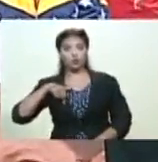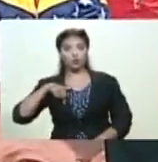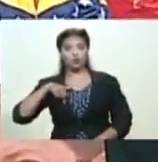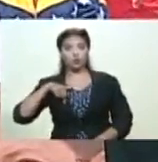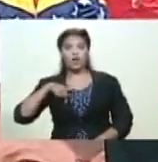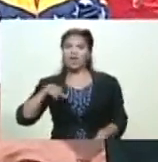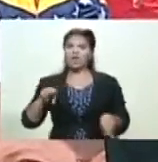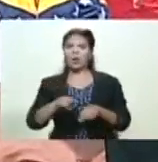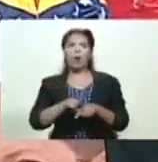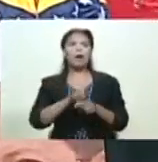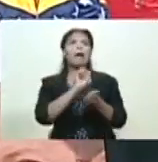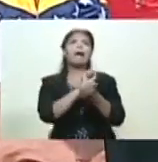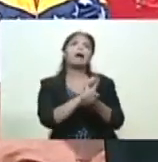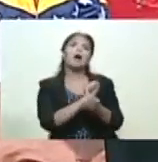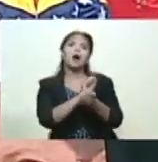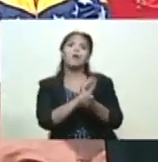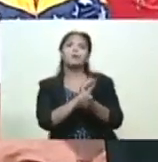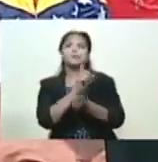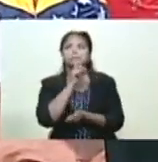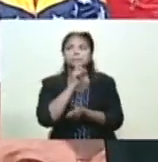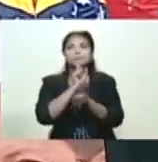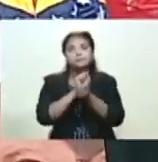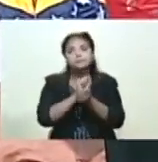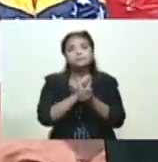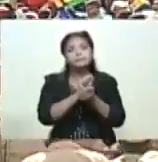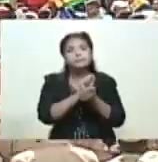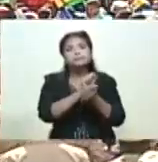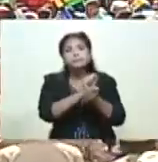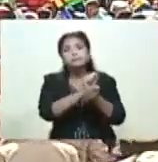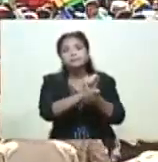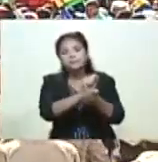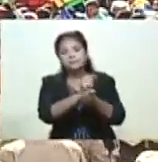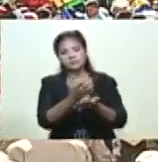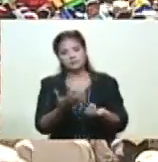que fuéramos esclavos, si acaso.